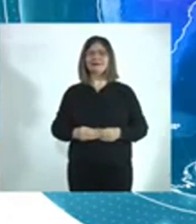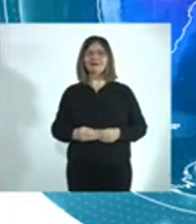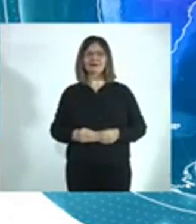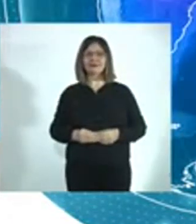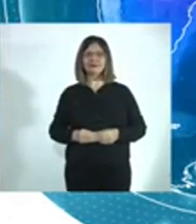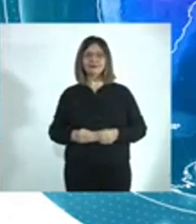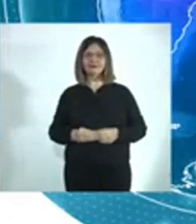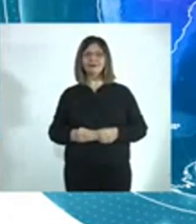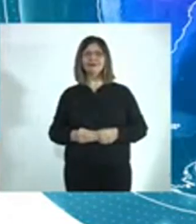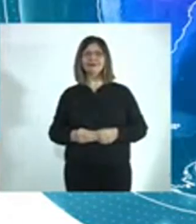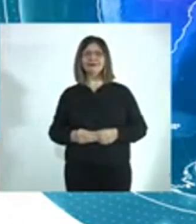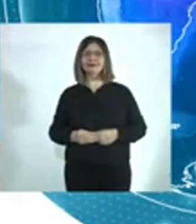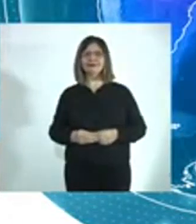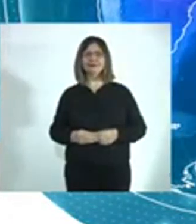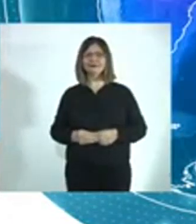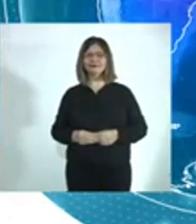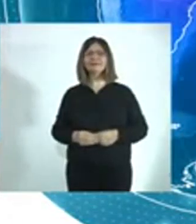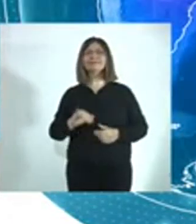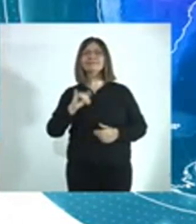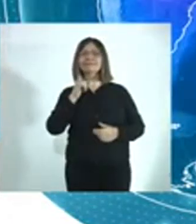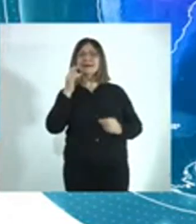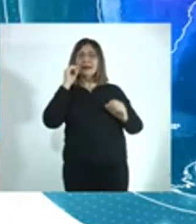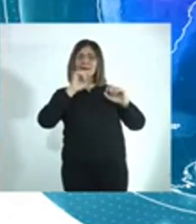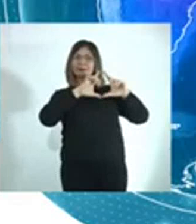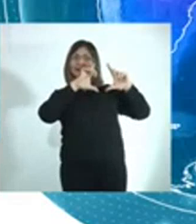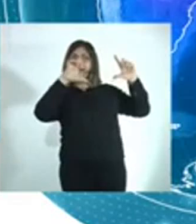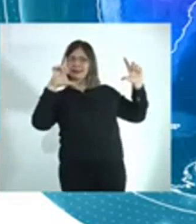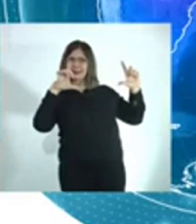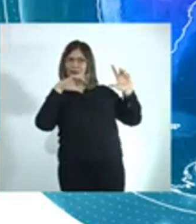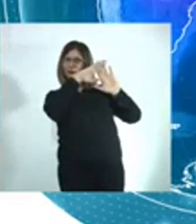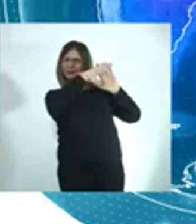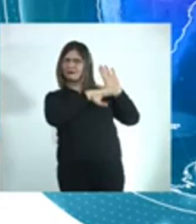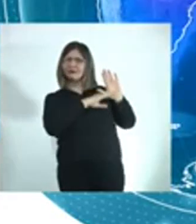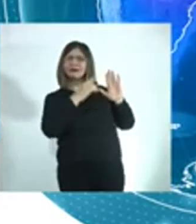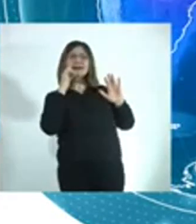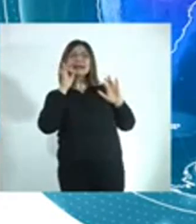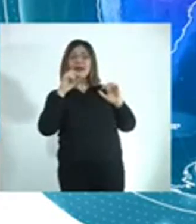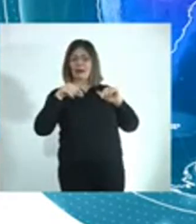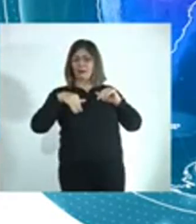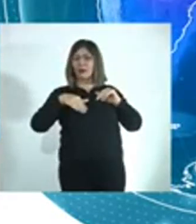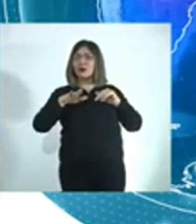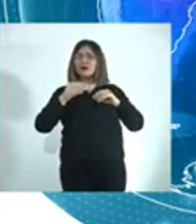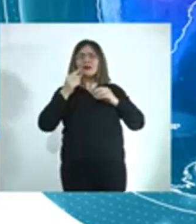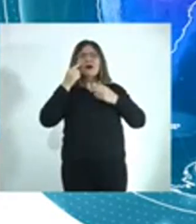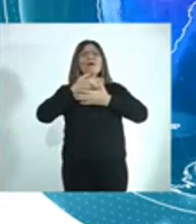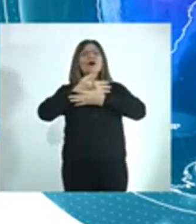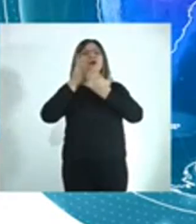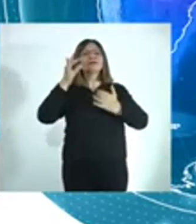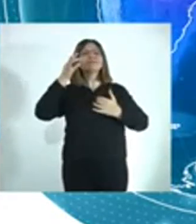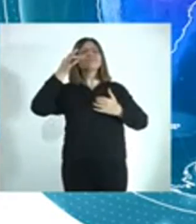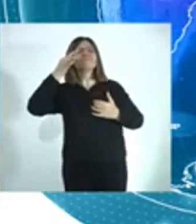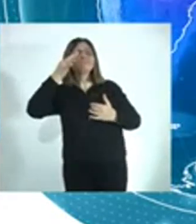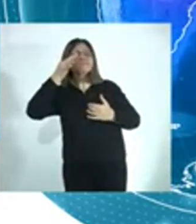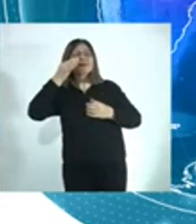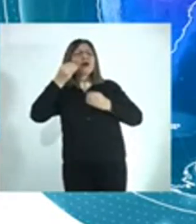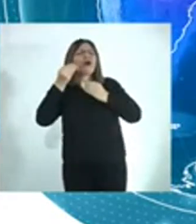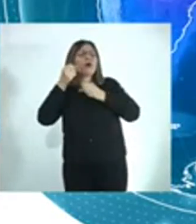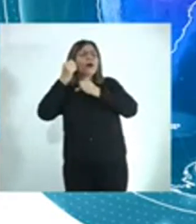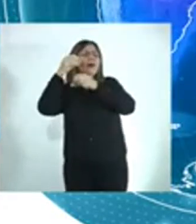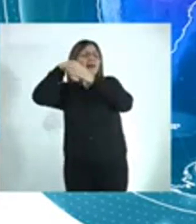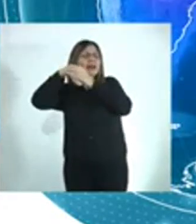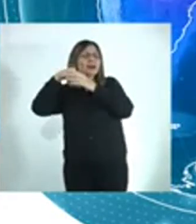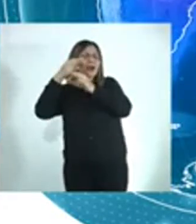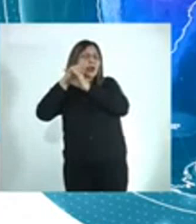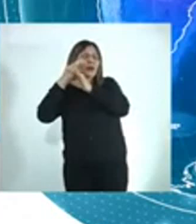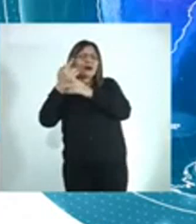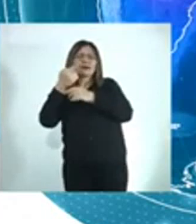en la presentación, Marcelo. Exactamente, ya en instantes tendremos la primera experiencia educativa y una entrevista